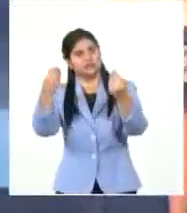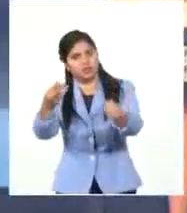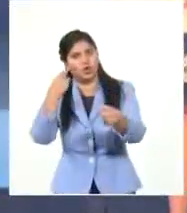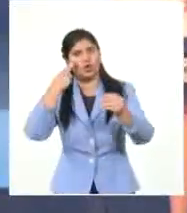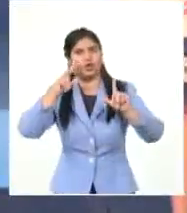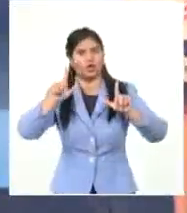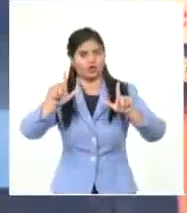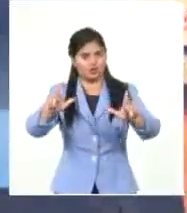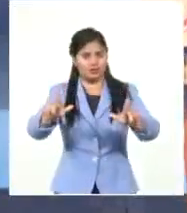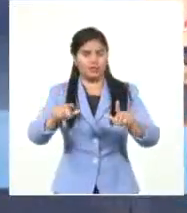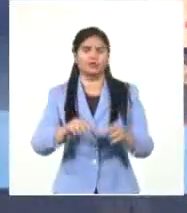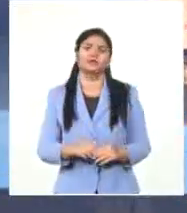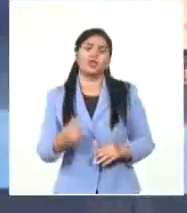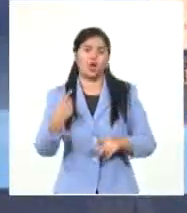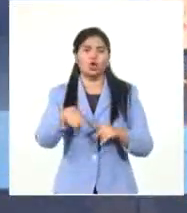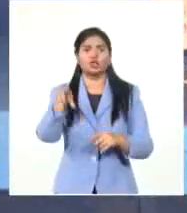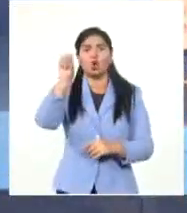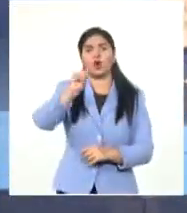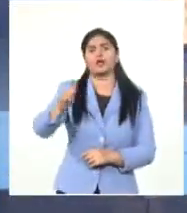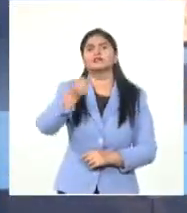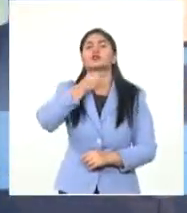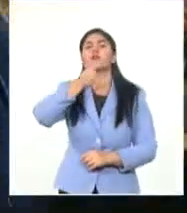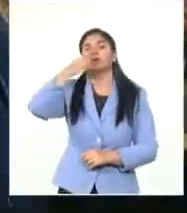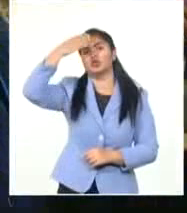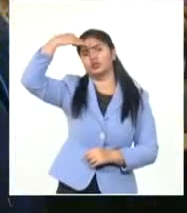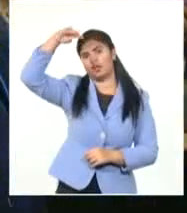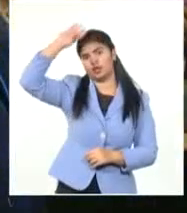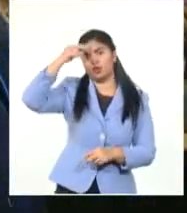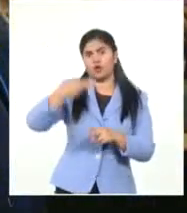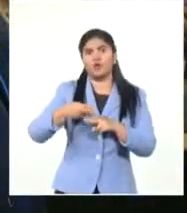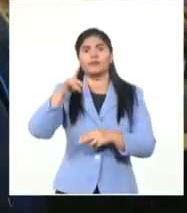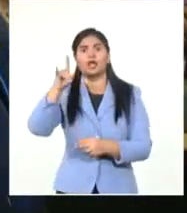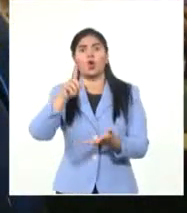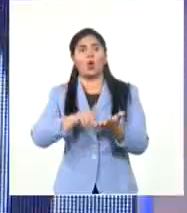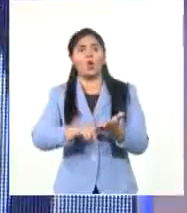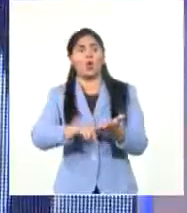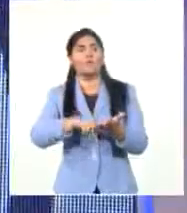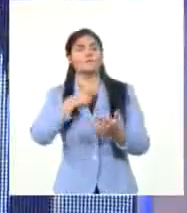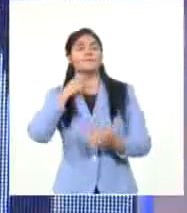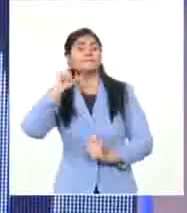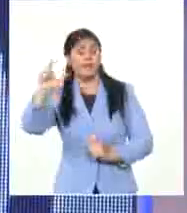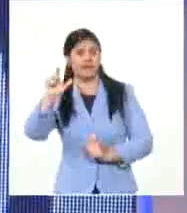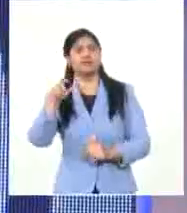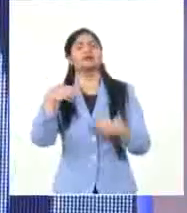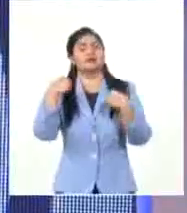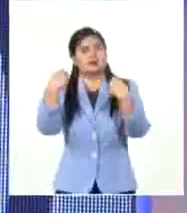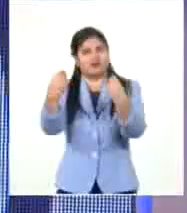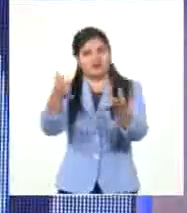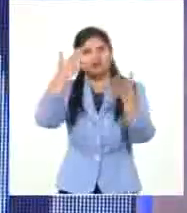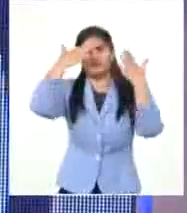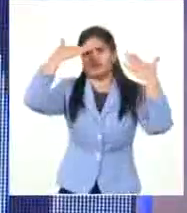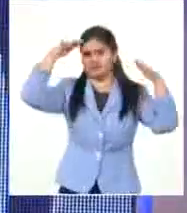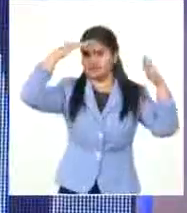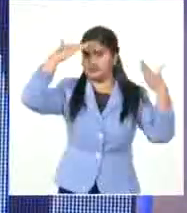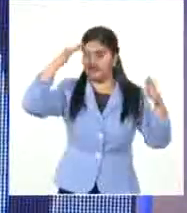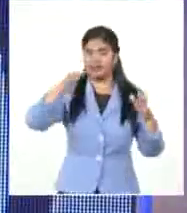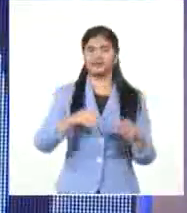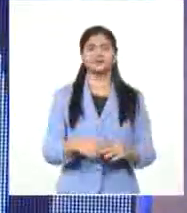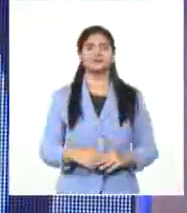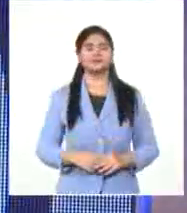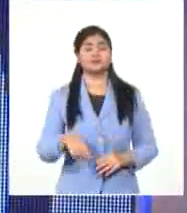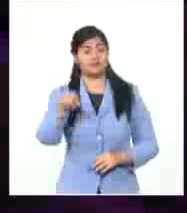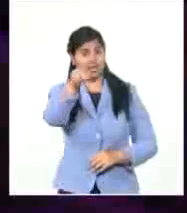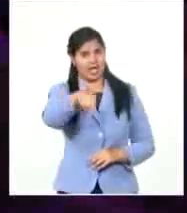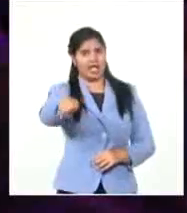de la UP. La directora de Radio Rebelde contó de la historia, los desafíos del presente y el compromiso con el